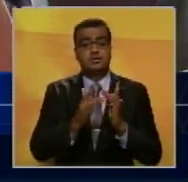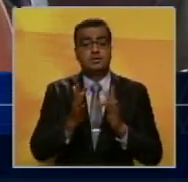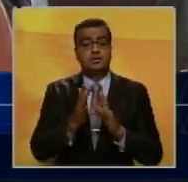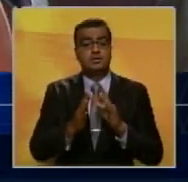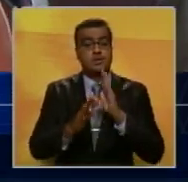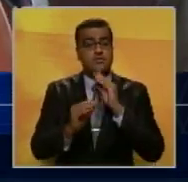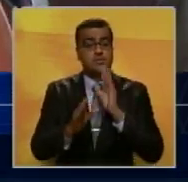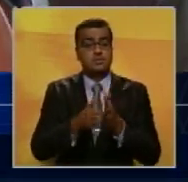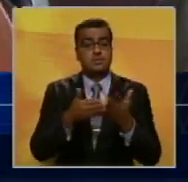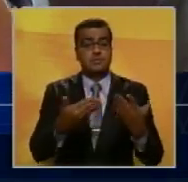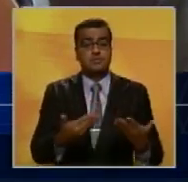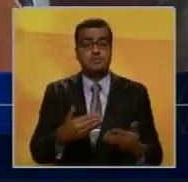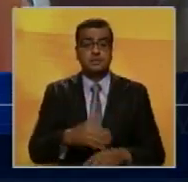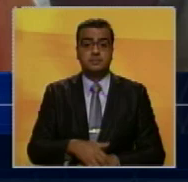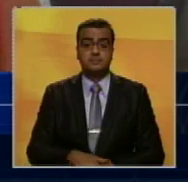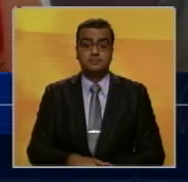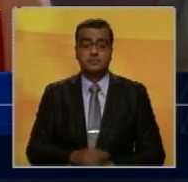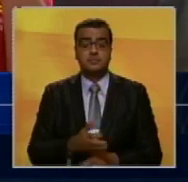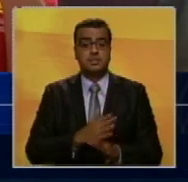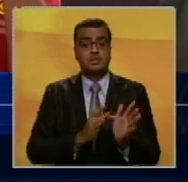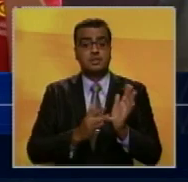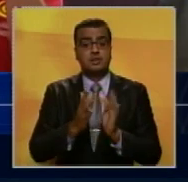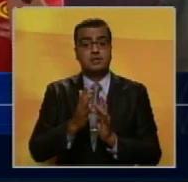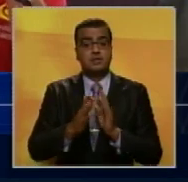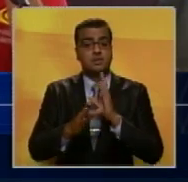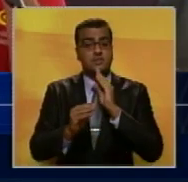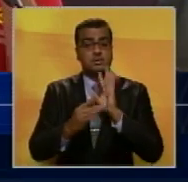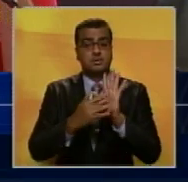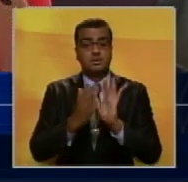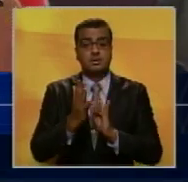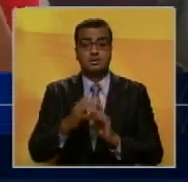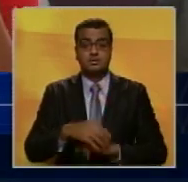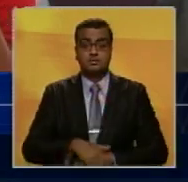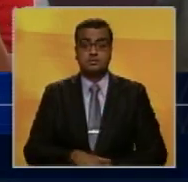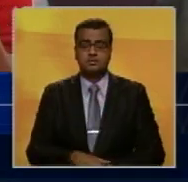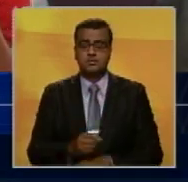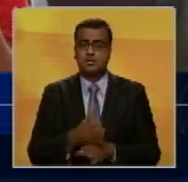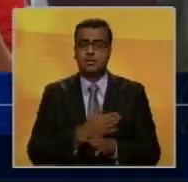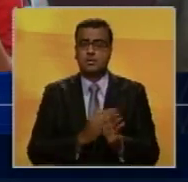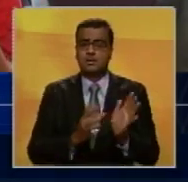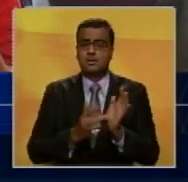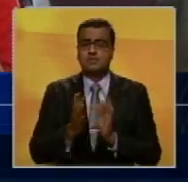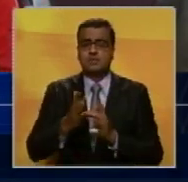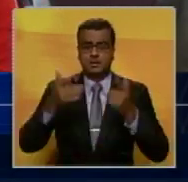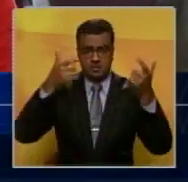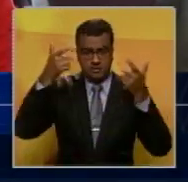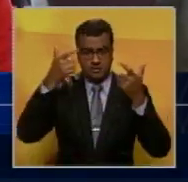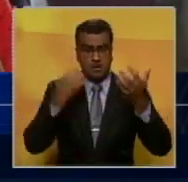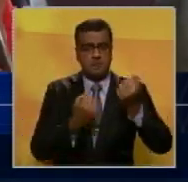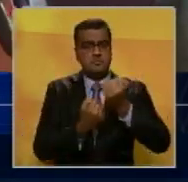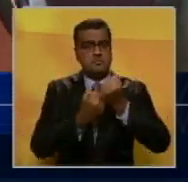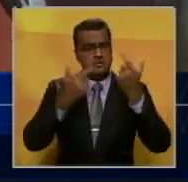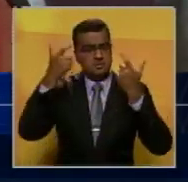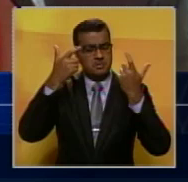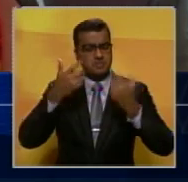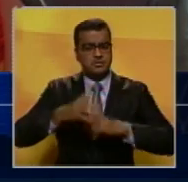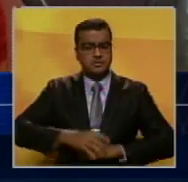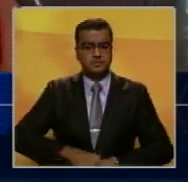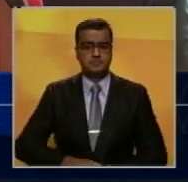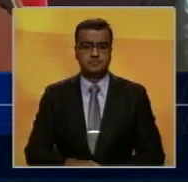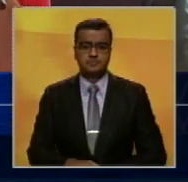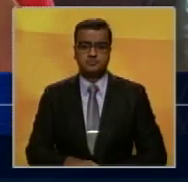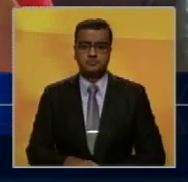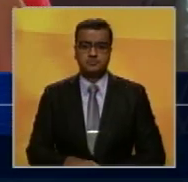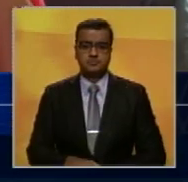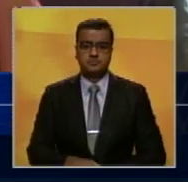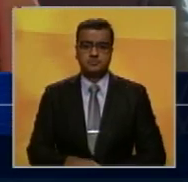Biblia, los anticristos hablando de Cristo, los antichavistas ahora van a defender el chavismo.